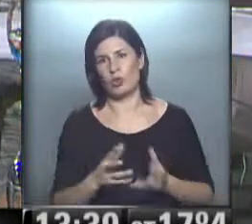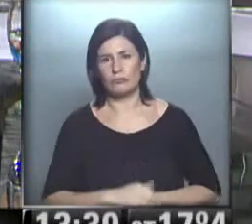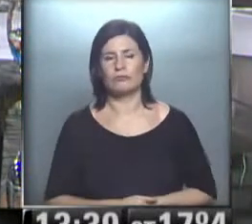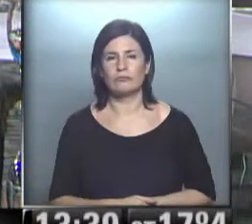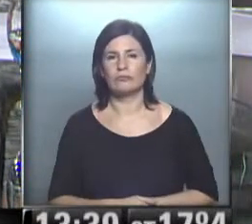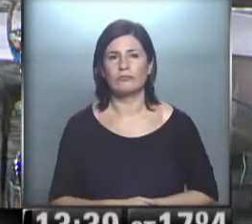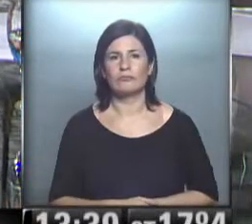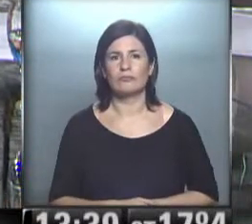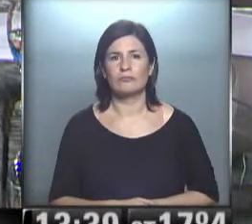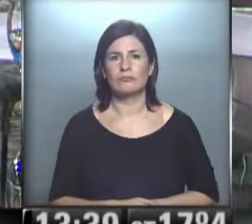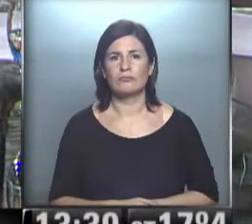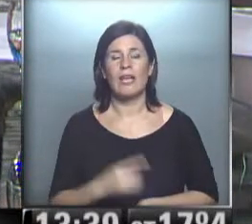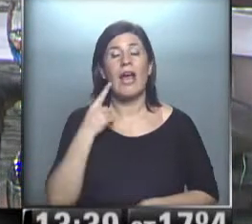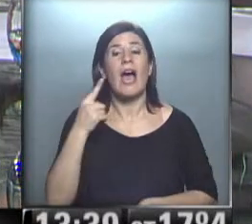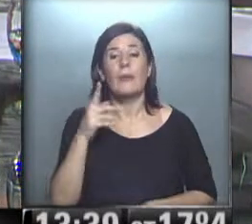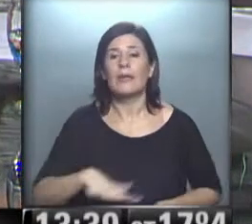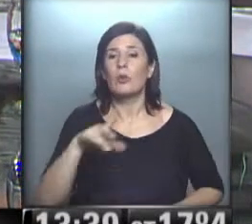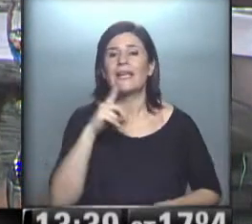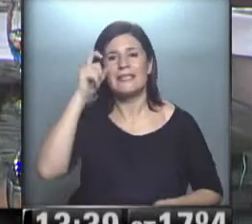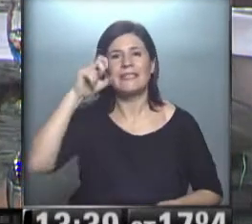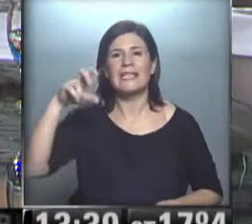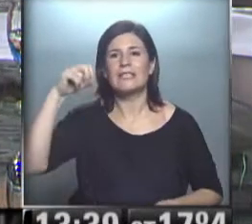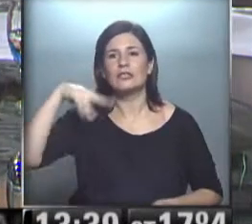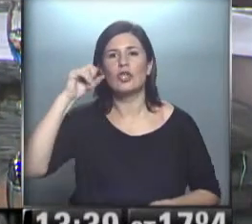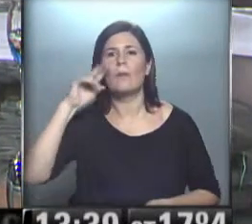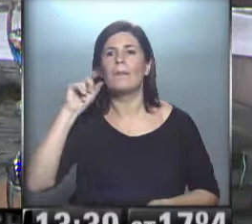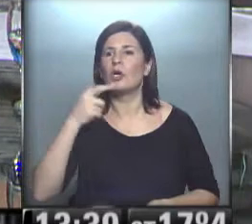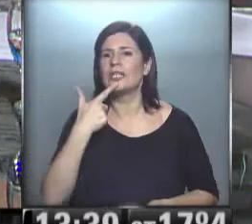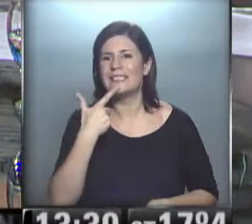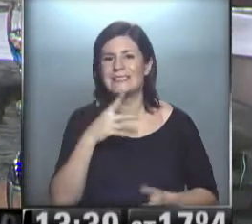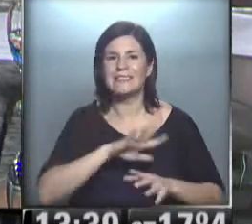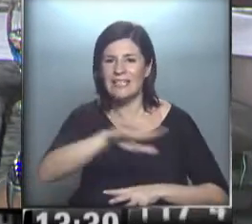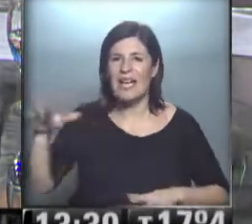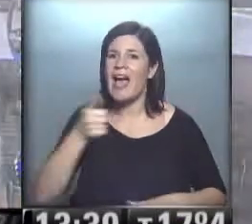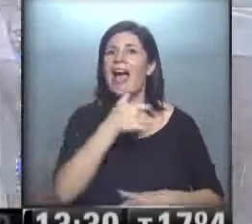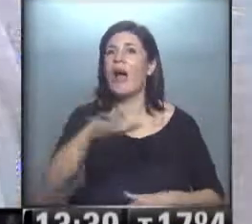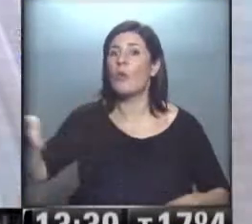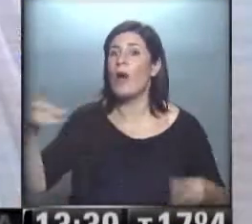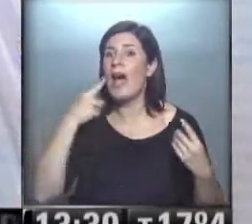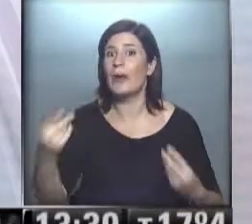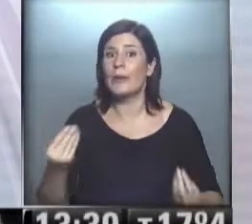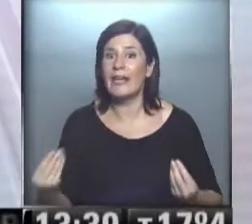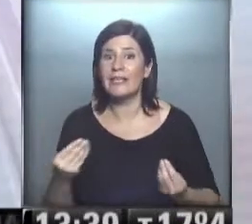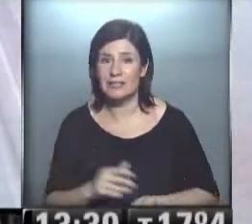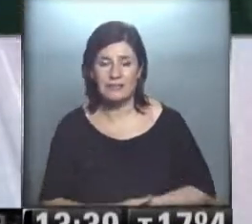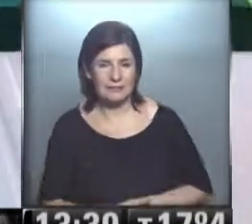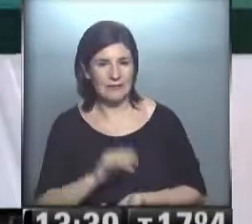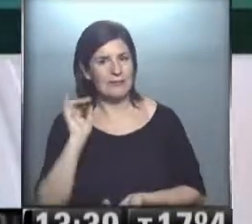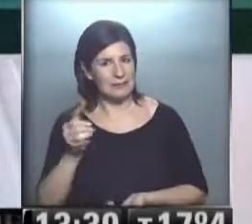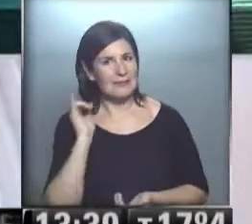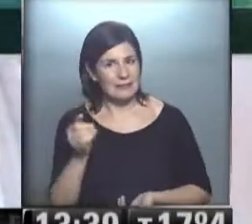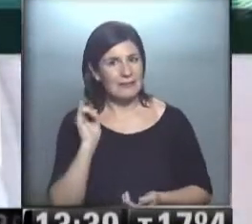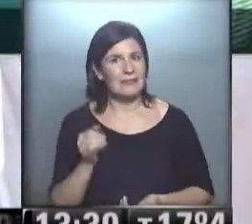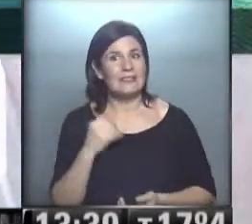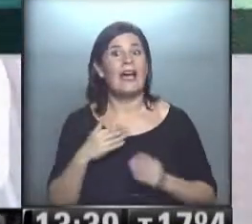Bien, queremos conocer el nuevo acuario de Tecnópolis. Tenemos allí un equipo de avanzada, Alejandro Puertas. Y me convencieron, ¿eh? Me